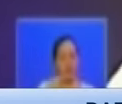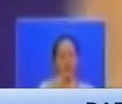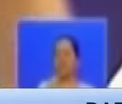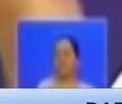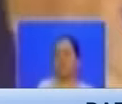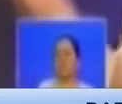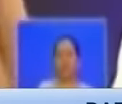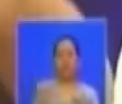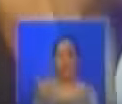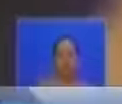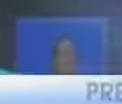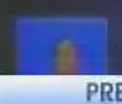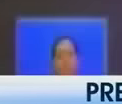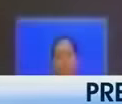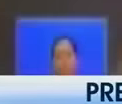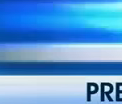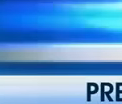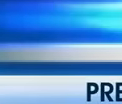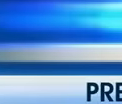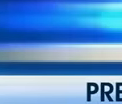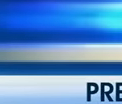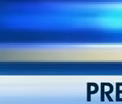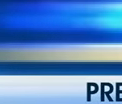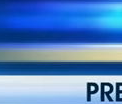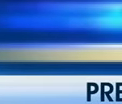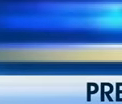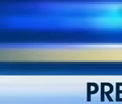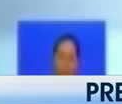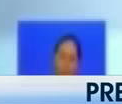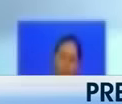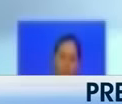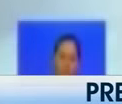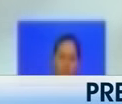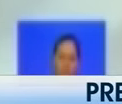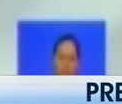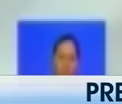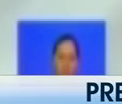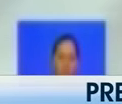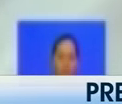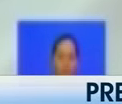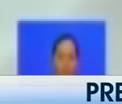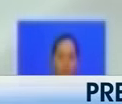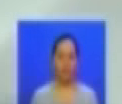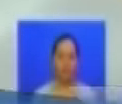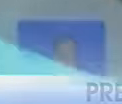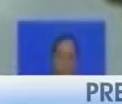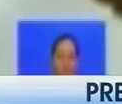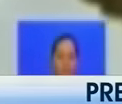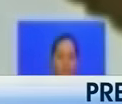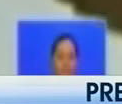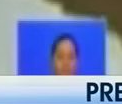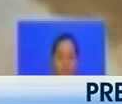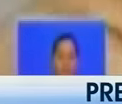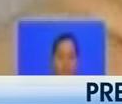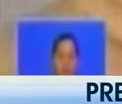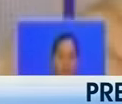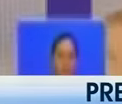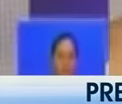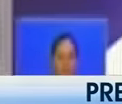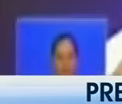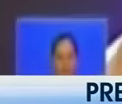menos lo que cuesta una embajada. Es una embajada en Ginebra. Sobre subasta de obsequios. Me refiero básicamente a los relojes, me refiero